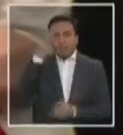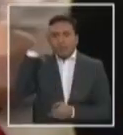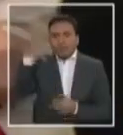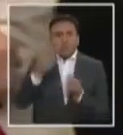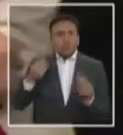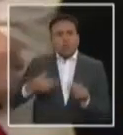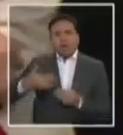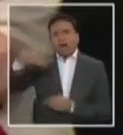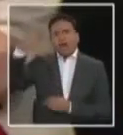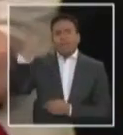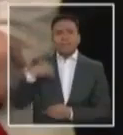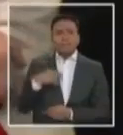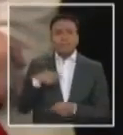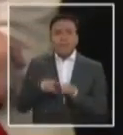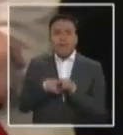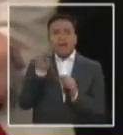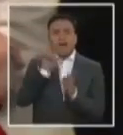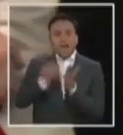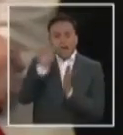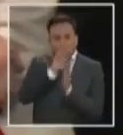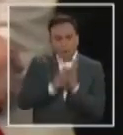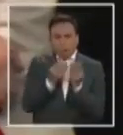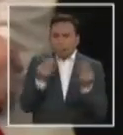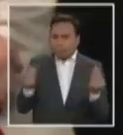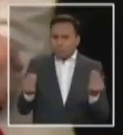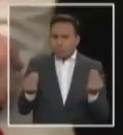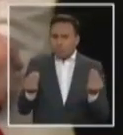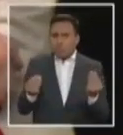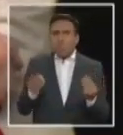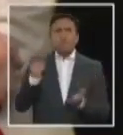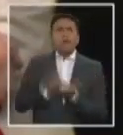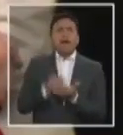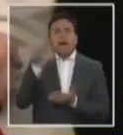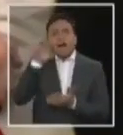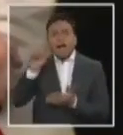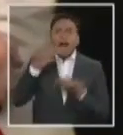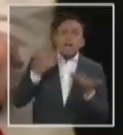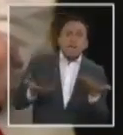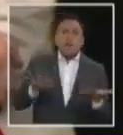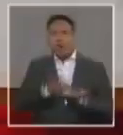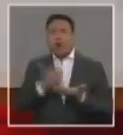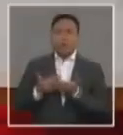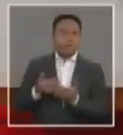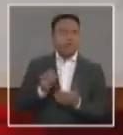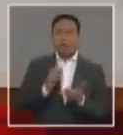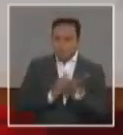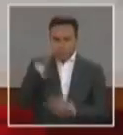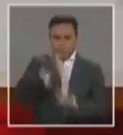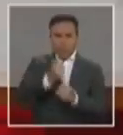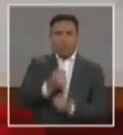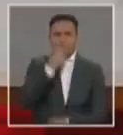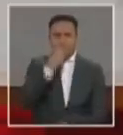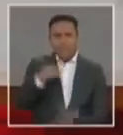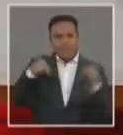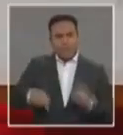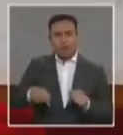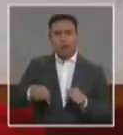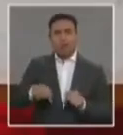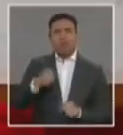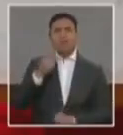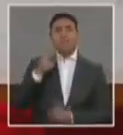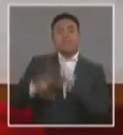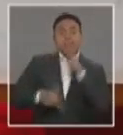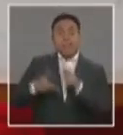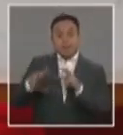mientras Santiago ya está por así plantearlo en El Siglo 21 y donde a la larga tenemos que repensar todo el sistema Vial por